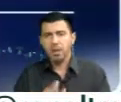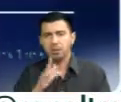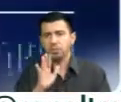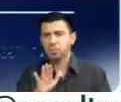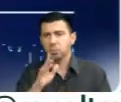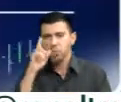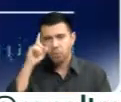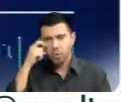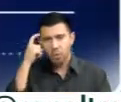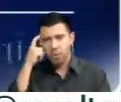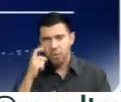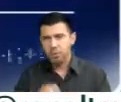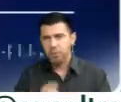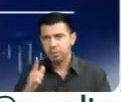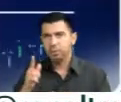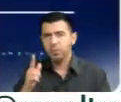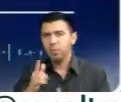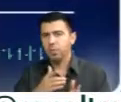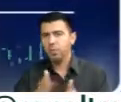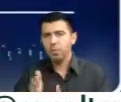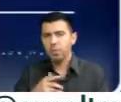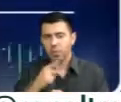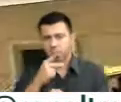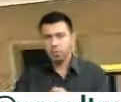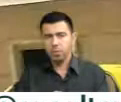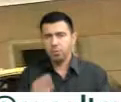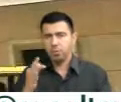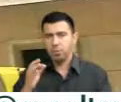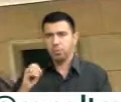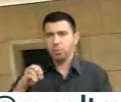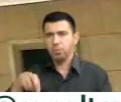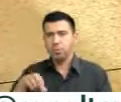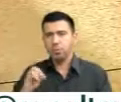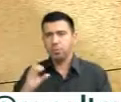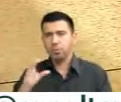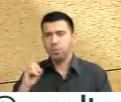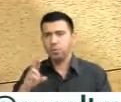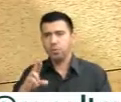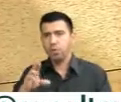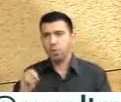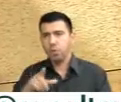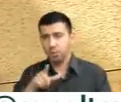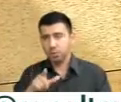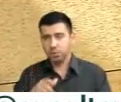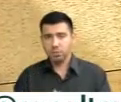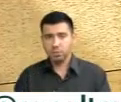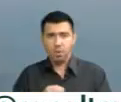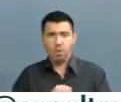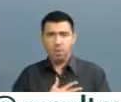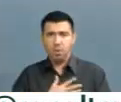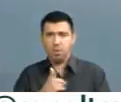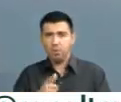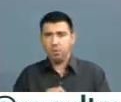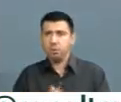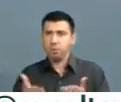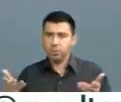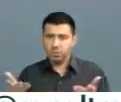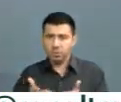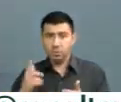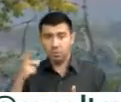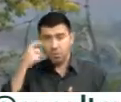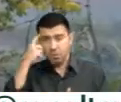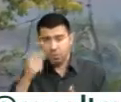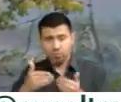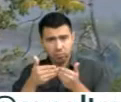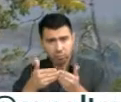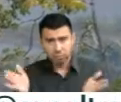utilizado por diversas personas sin ningún control a la gobernación esta es una oportunidad para que santander ya nos y visitantes pueden